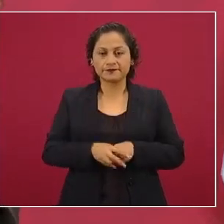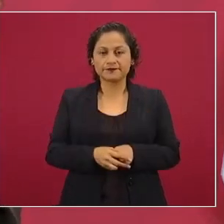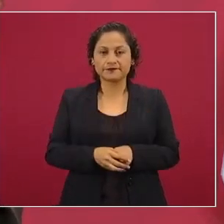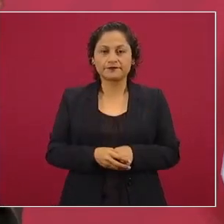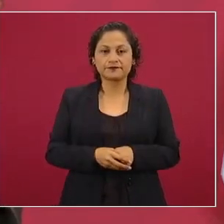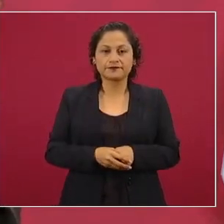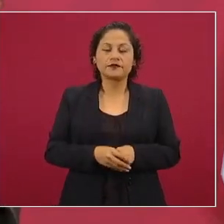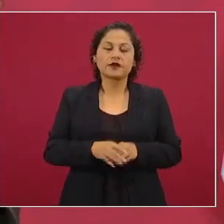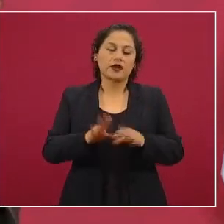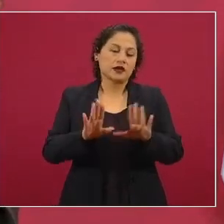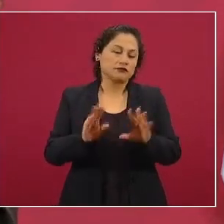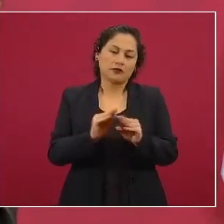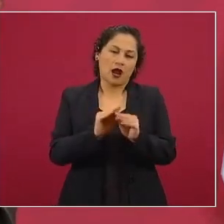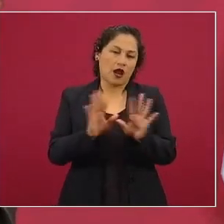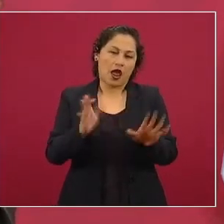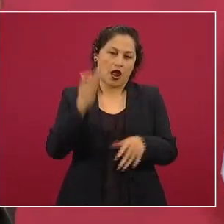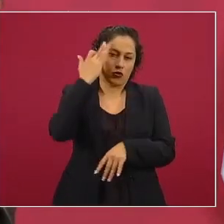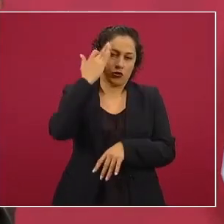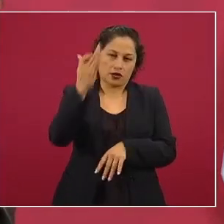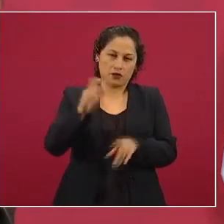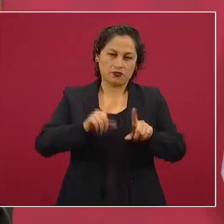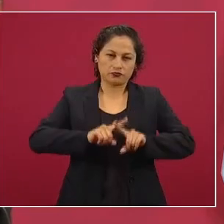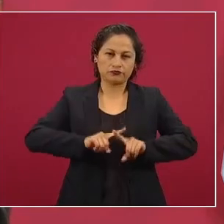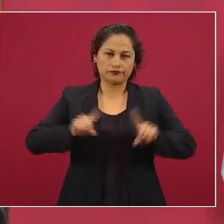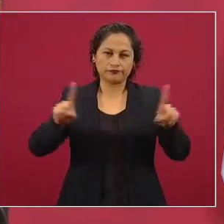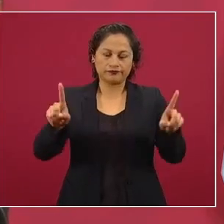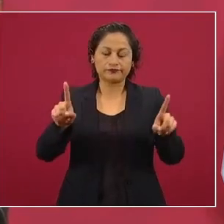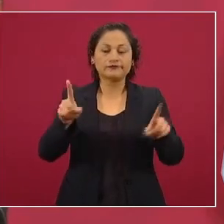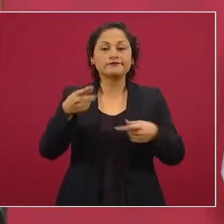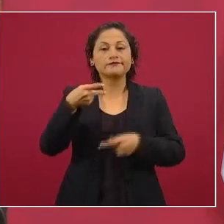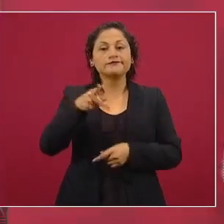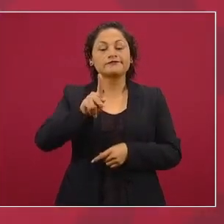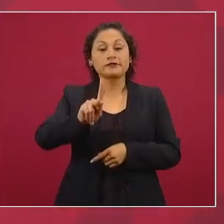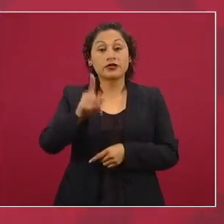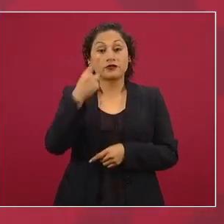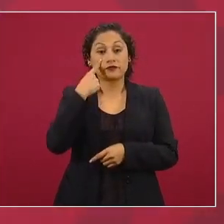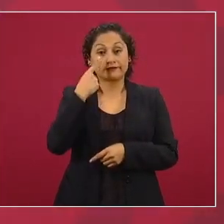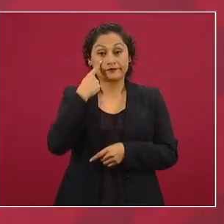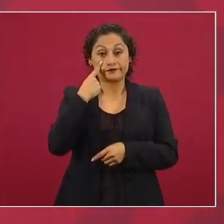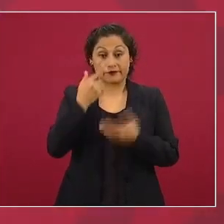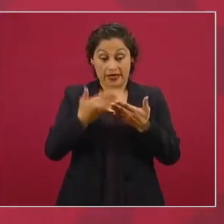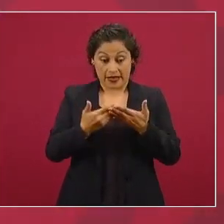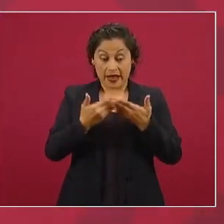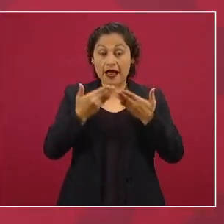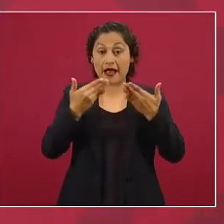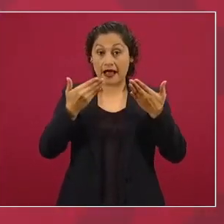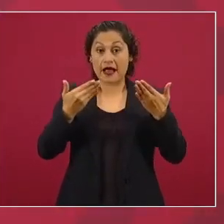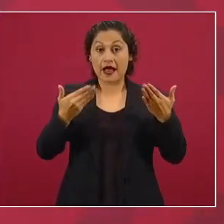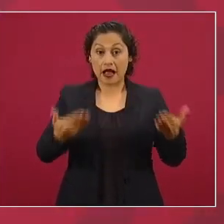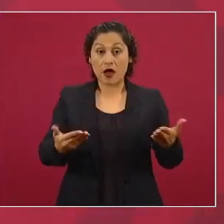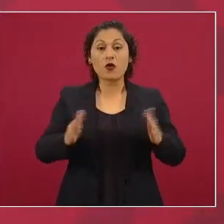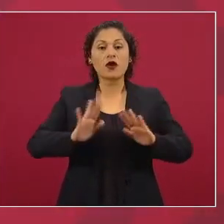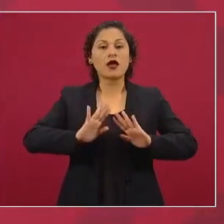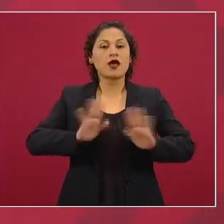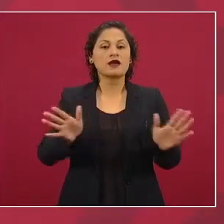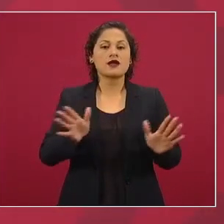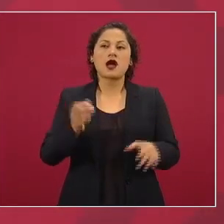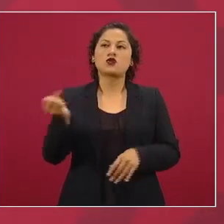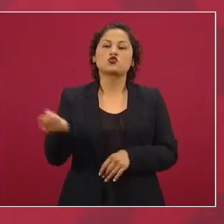porque son otros tiempos, es de que ahora afortunadamente contamos con las redes sociales.